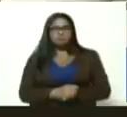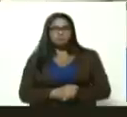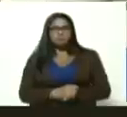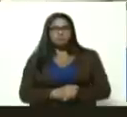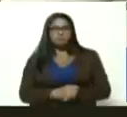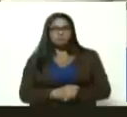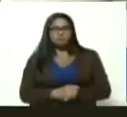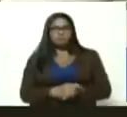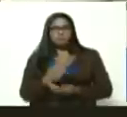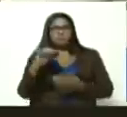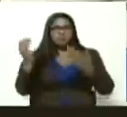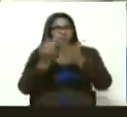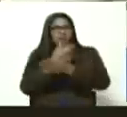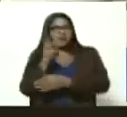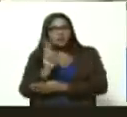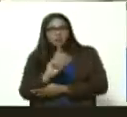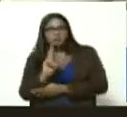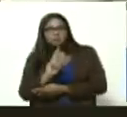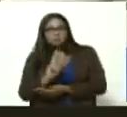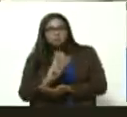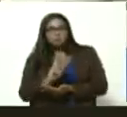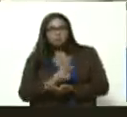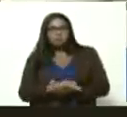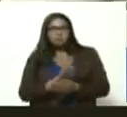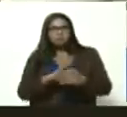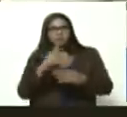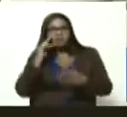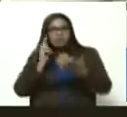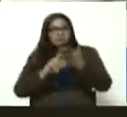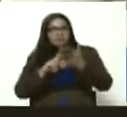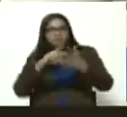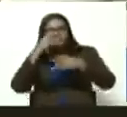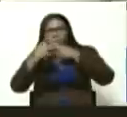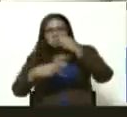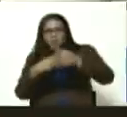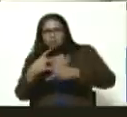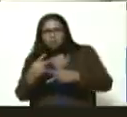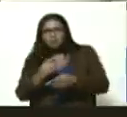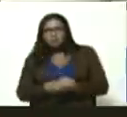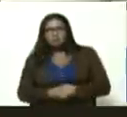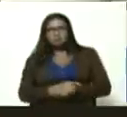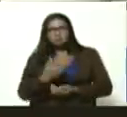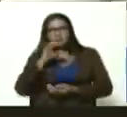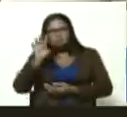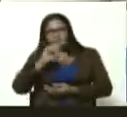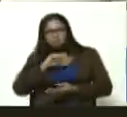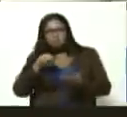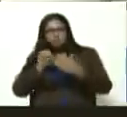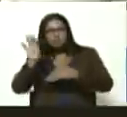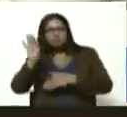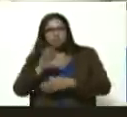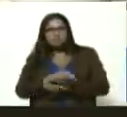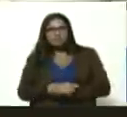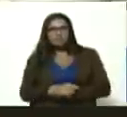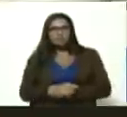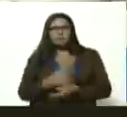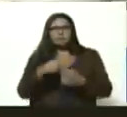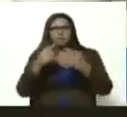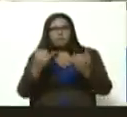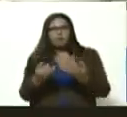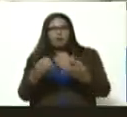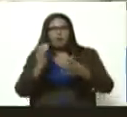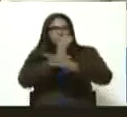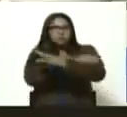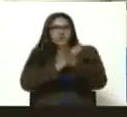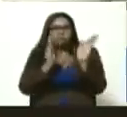tuvieron que quitarla de la pantalla en una realidad política que existe en este momento en nuestro país mientras tanto la posición dividida